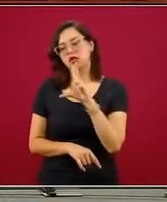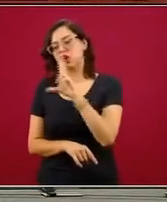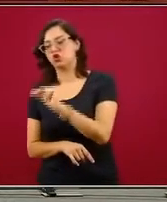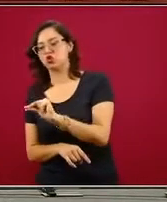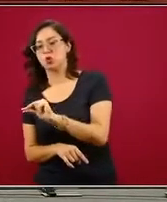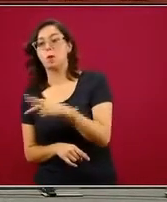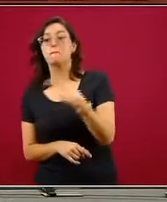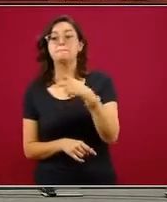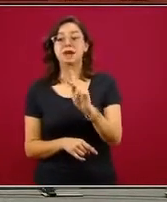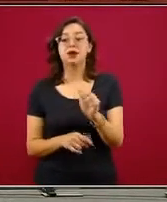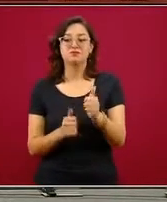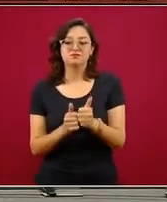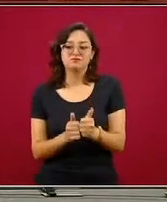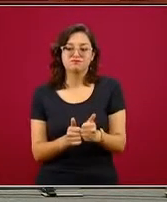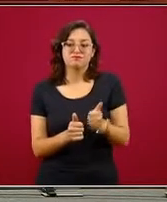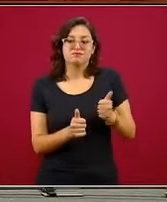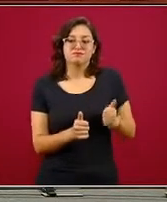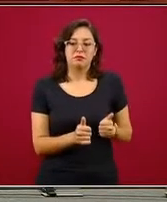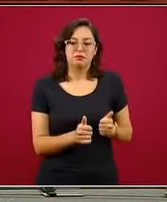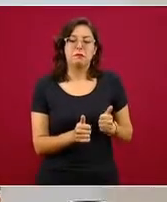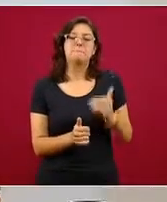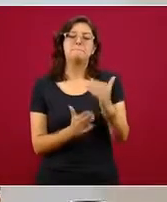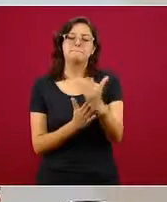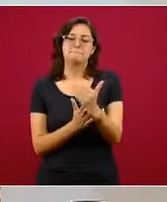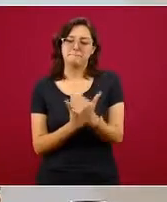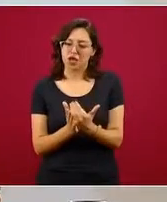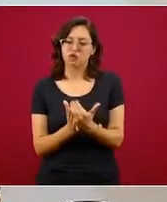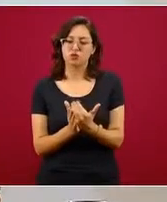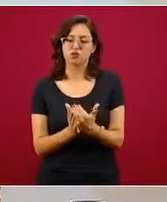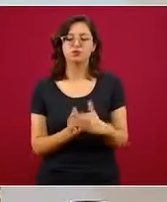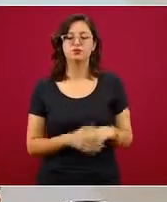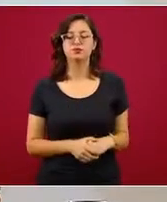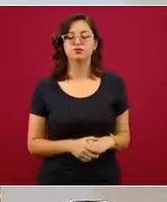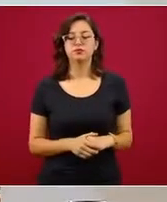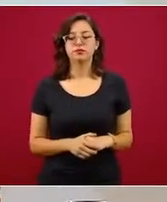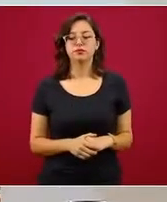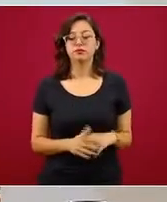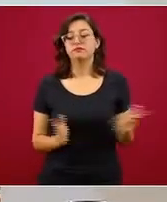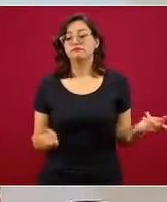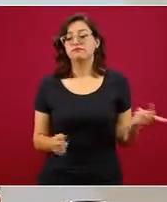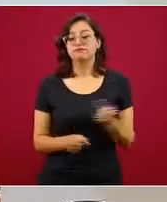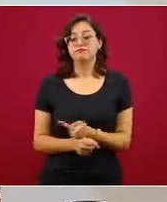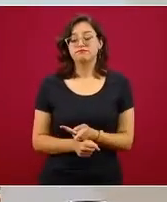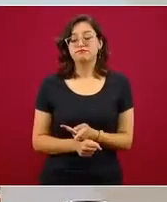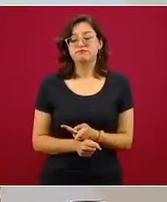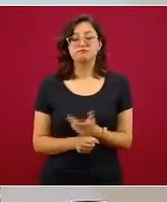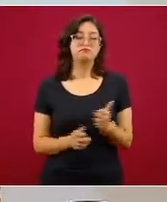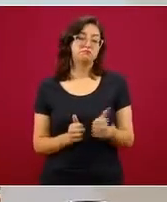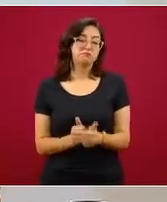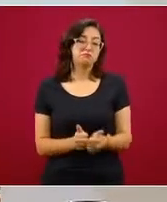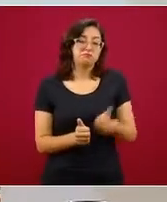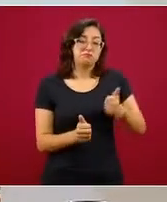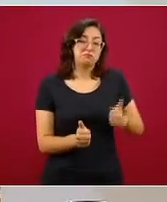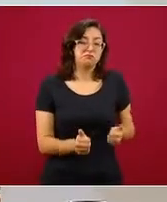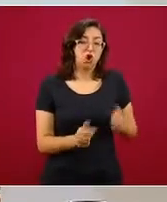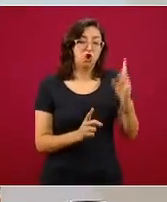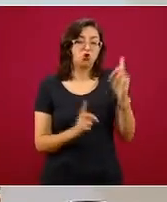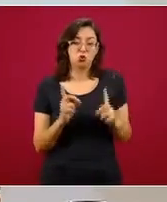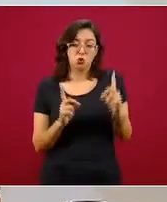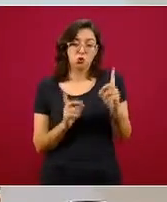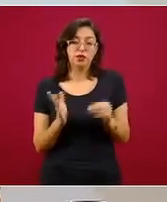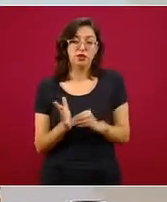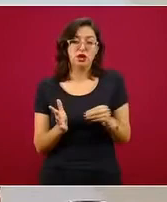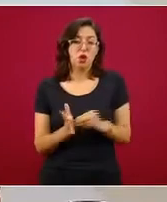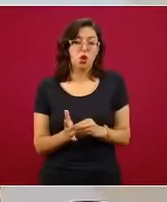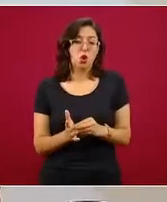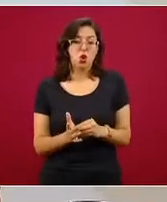un rezago menor de sospechosos. La mediana del rezago es de entre 8 o